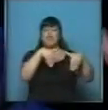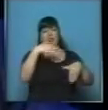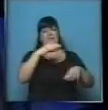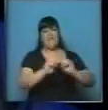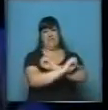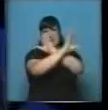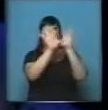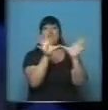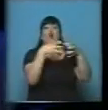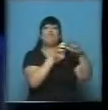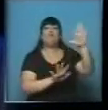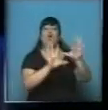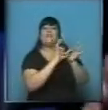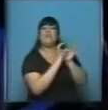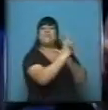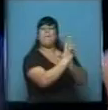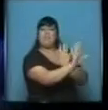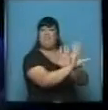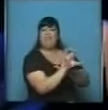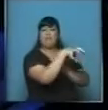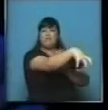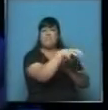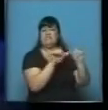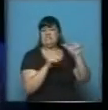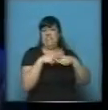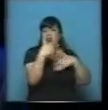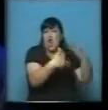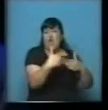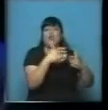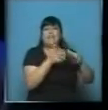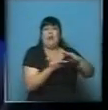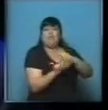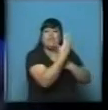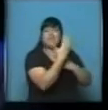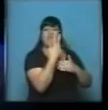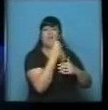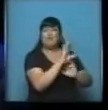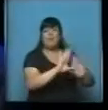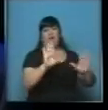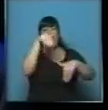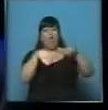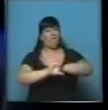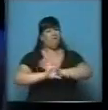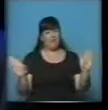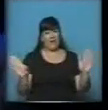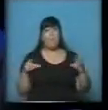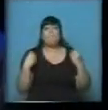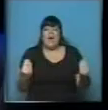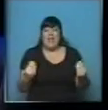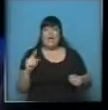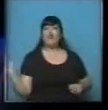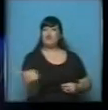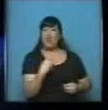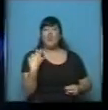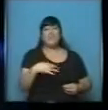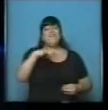lo organice un organismo independiente con tecnología, boleta única electrónica, no más reelecciones indefinidas. ¿Para qué? Para que los argentinos estemos